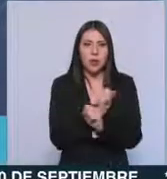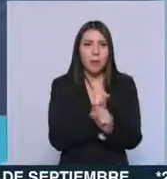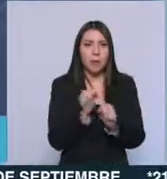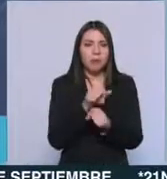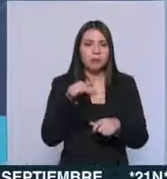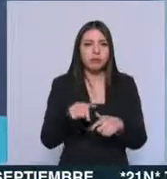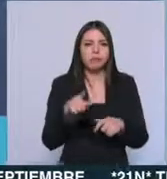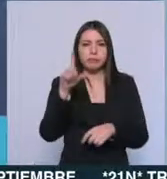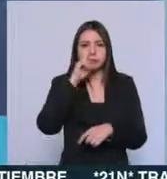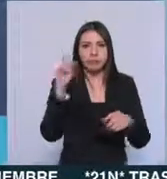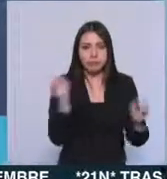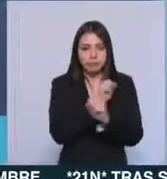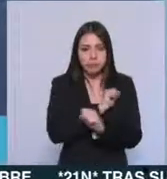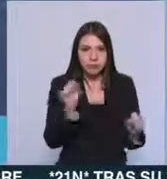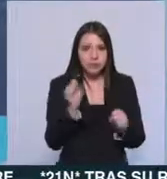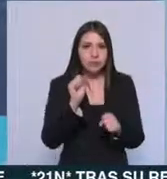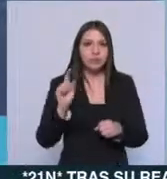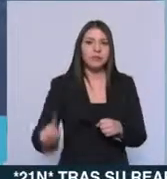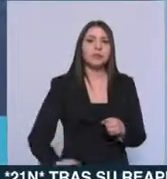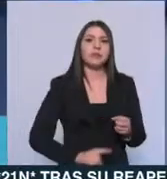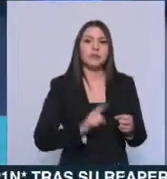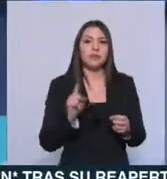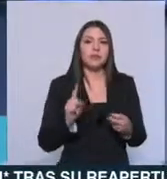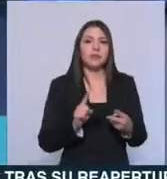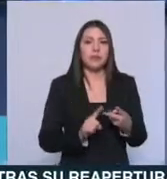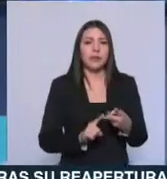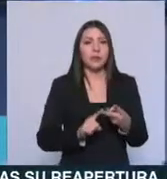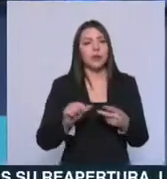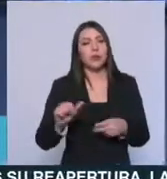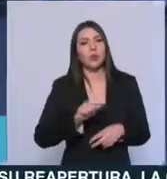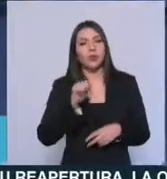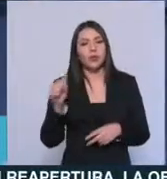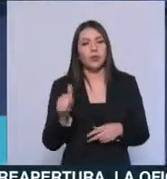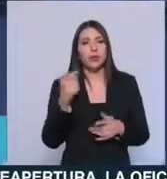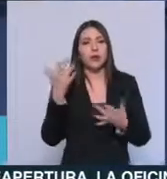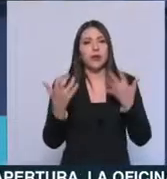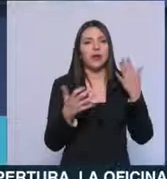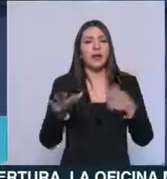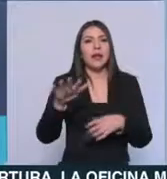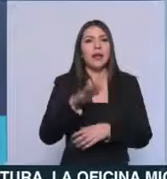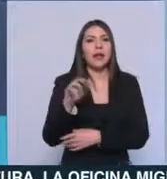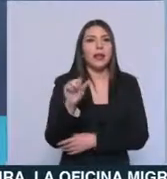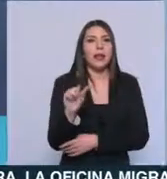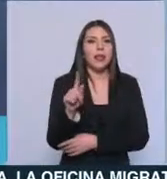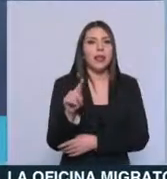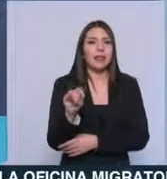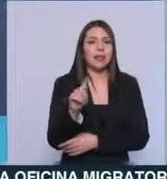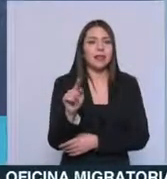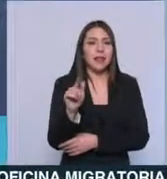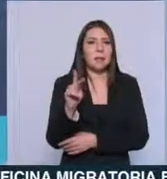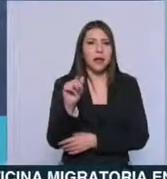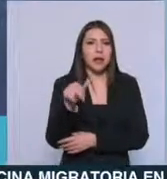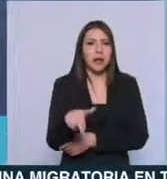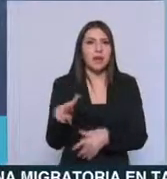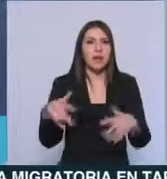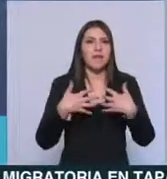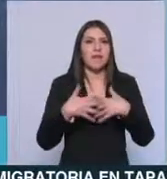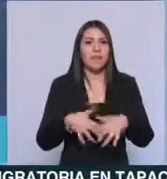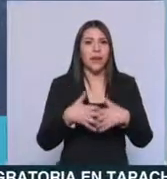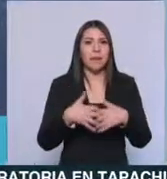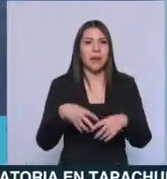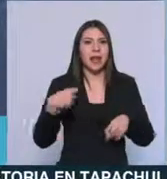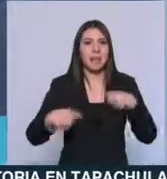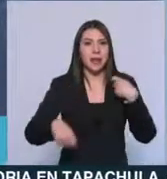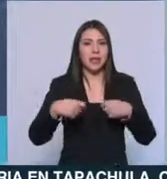segundo, de explosivos en verdad fue, y la segunda fue en Atizapán de Zaragoza, que se incendió una fábrica de material